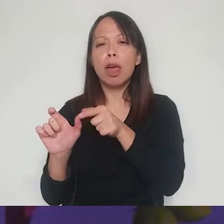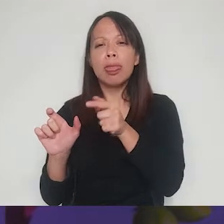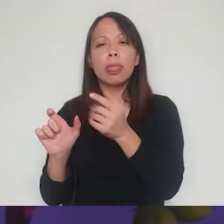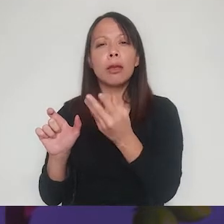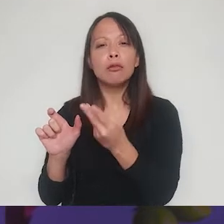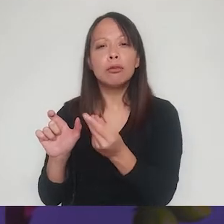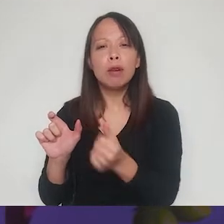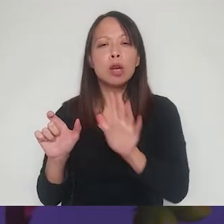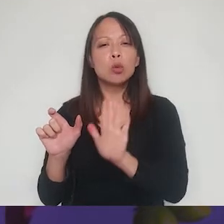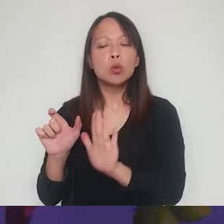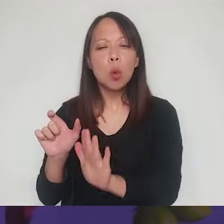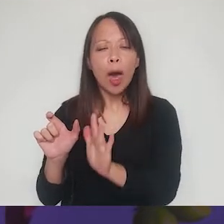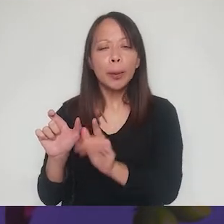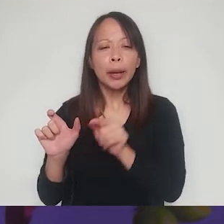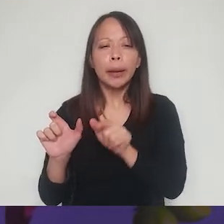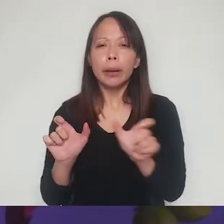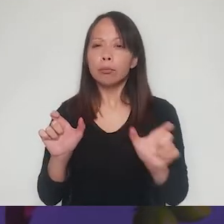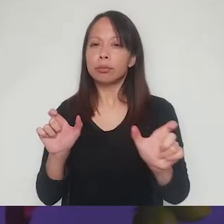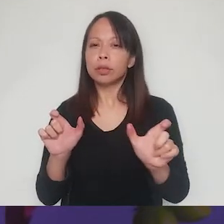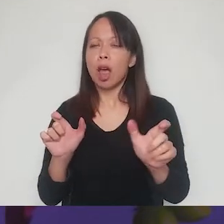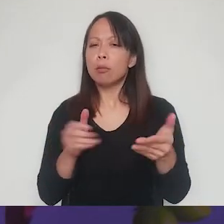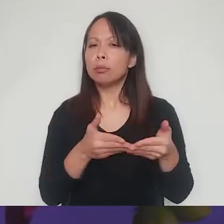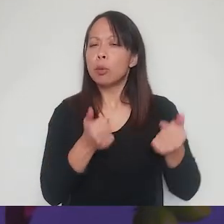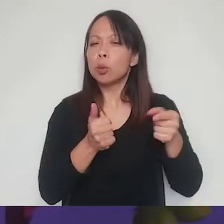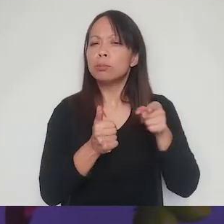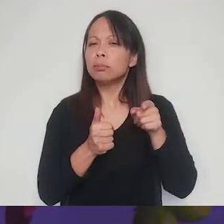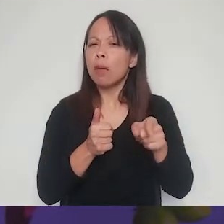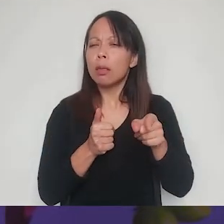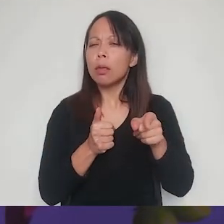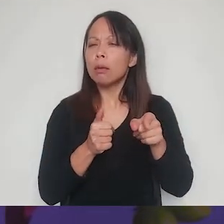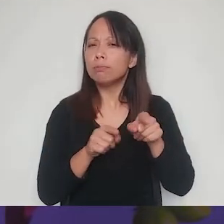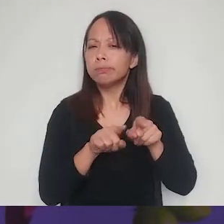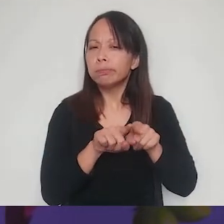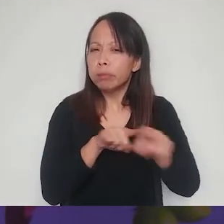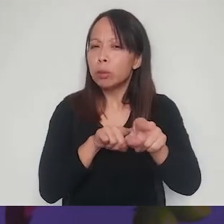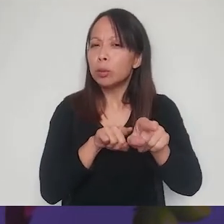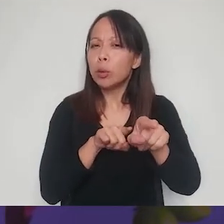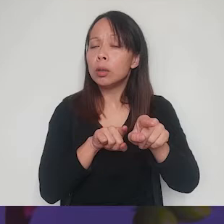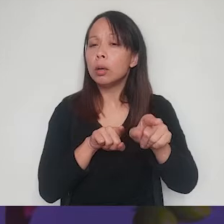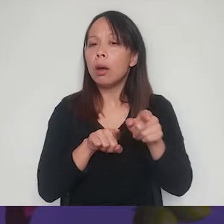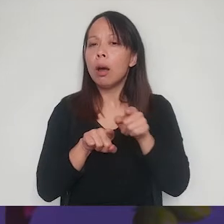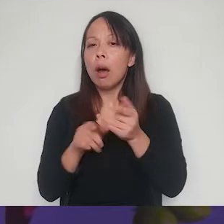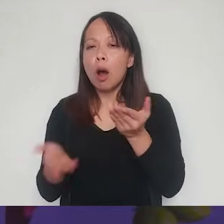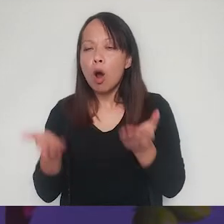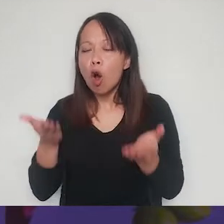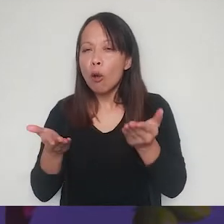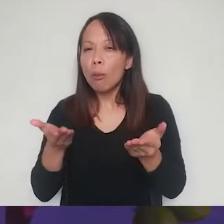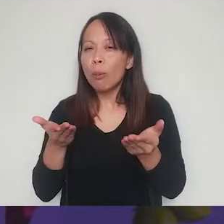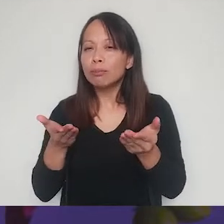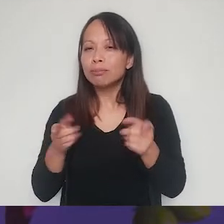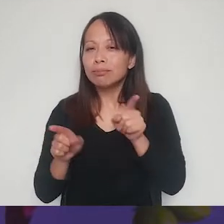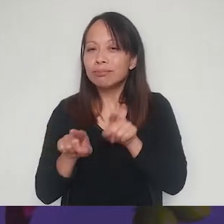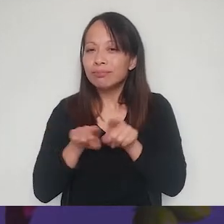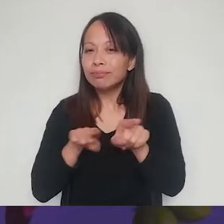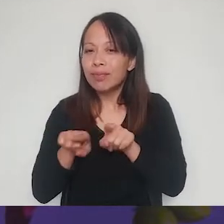splicing más fuerte, cuando la transcripción es normal, el sitio fuerte compite con el